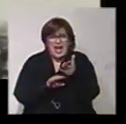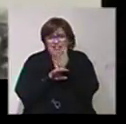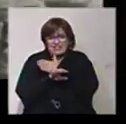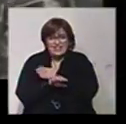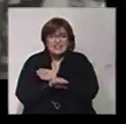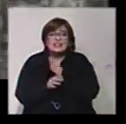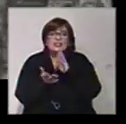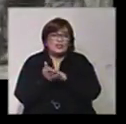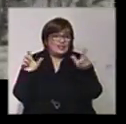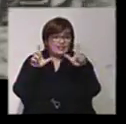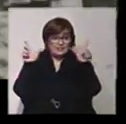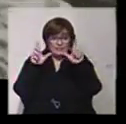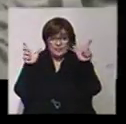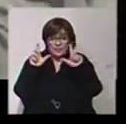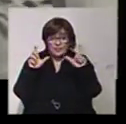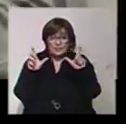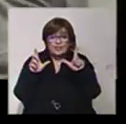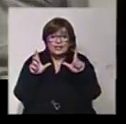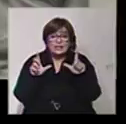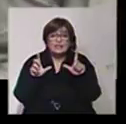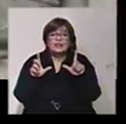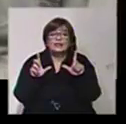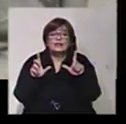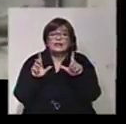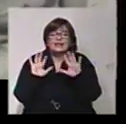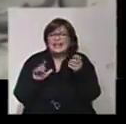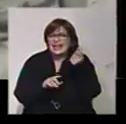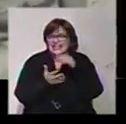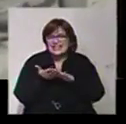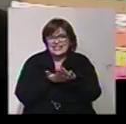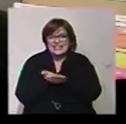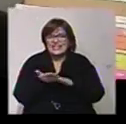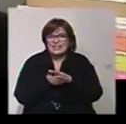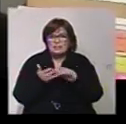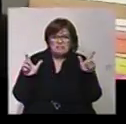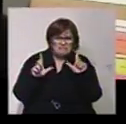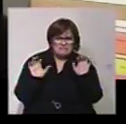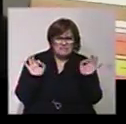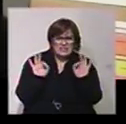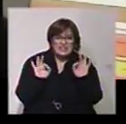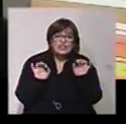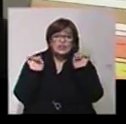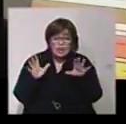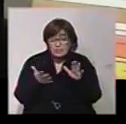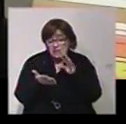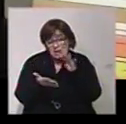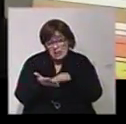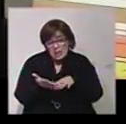en lo que era la televisión. No lo conocía prácticamente por sus programas y eso, sino lo conocía de leerlo.